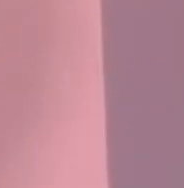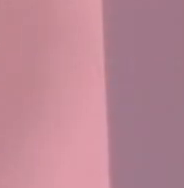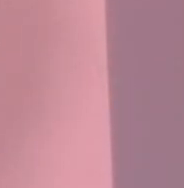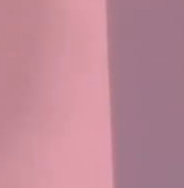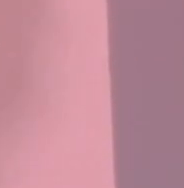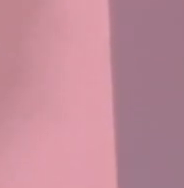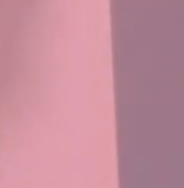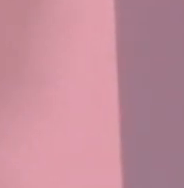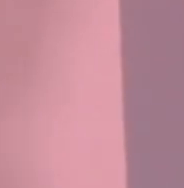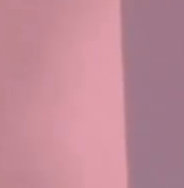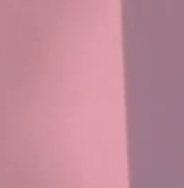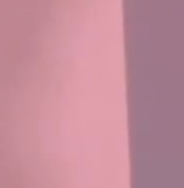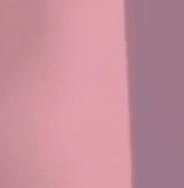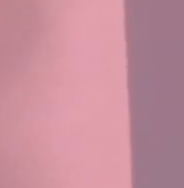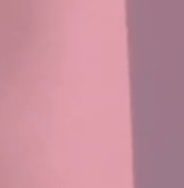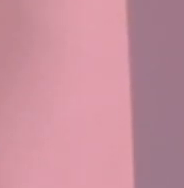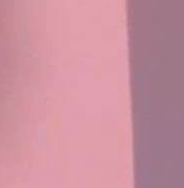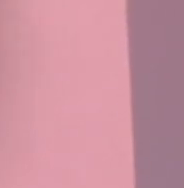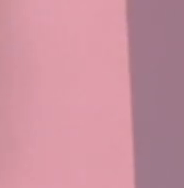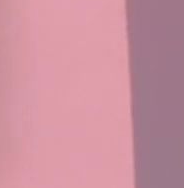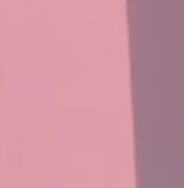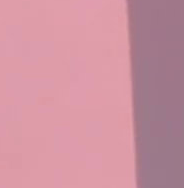y seguimos completando